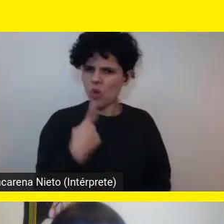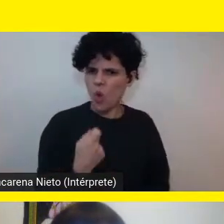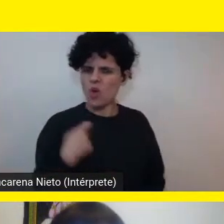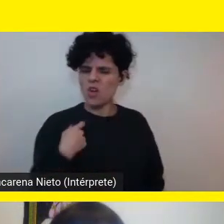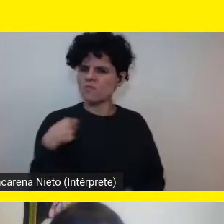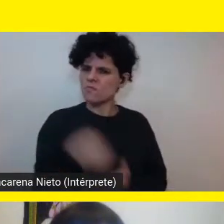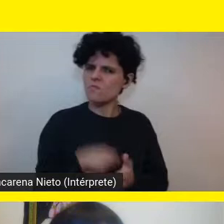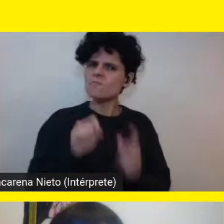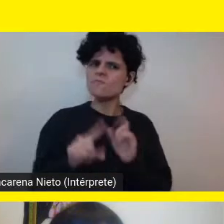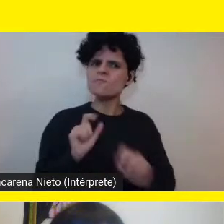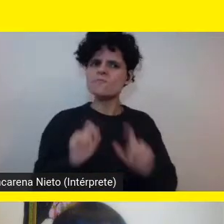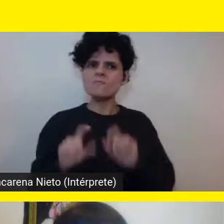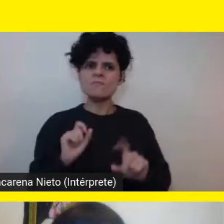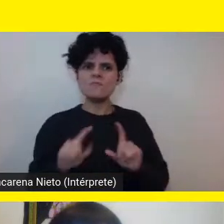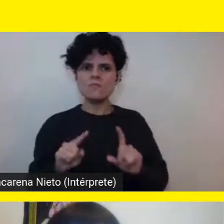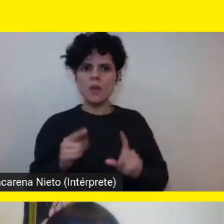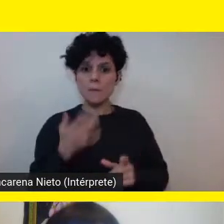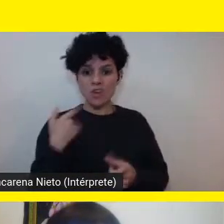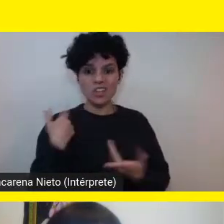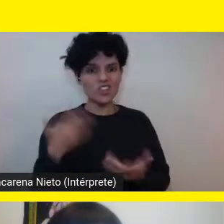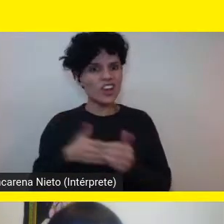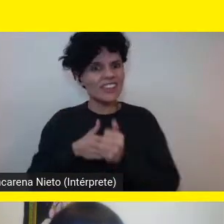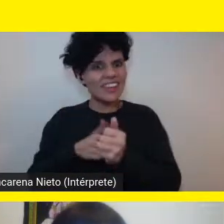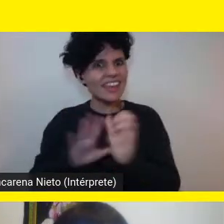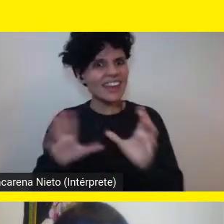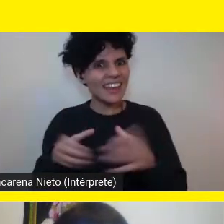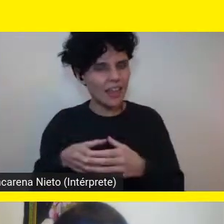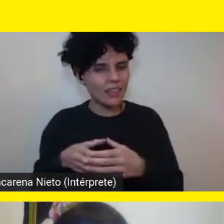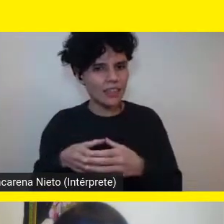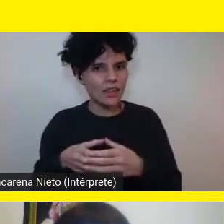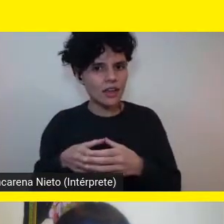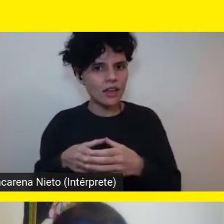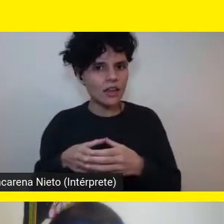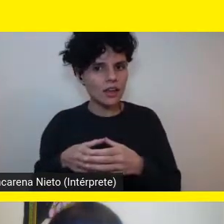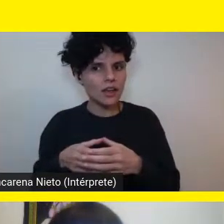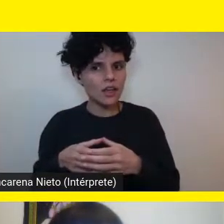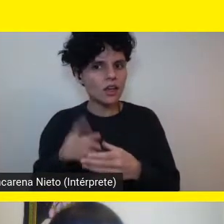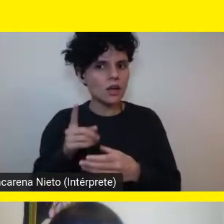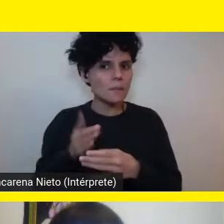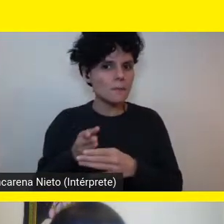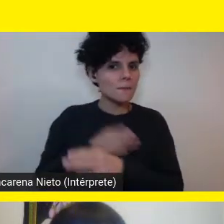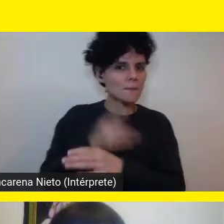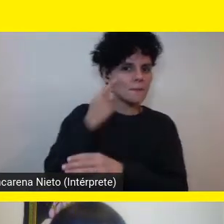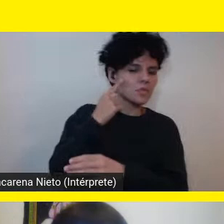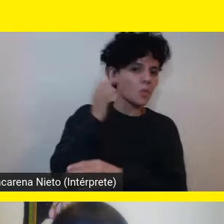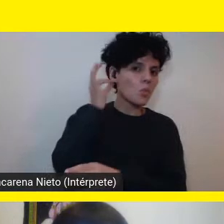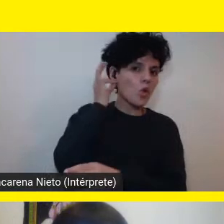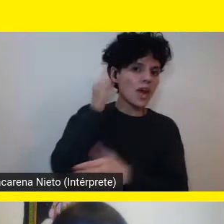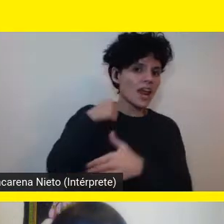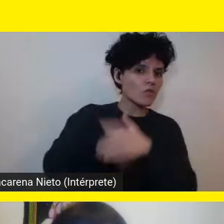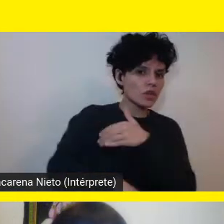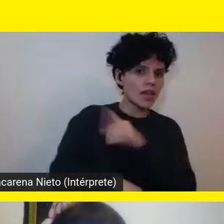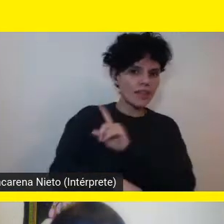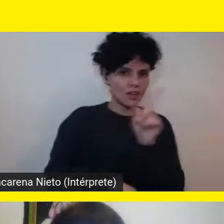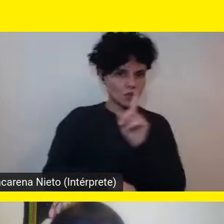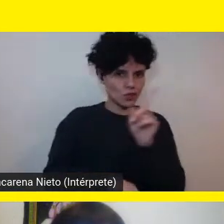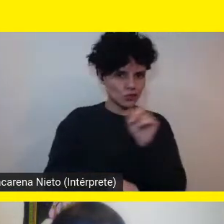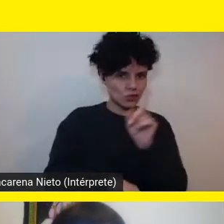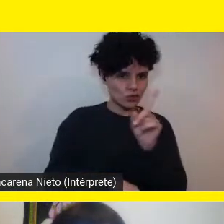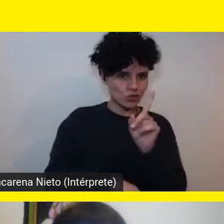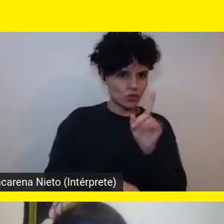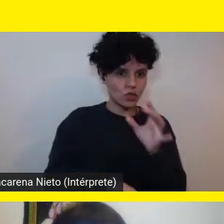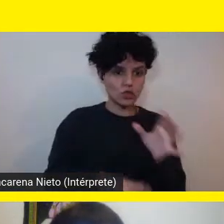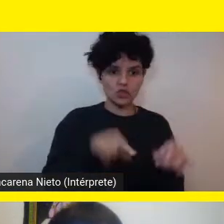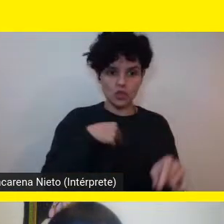de una condición de dirigente y no de mujer abortada. Yo no había dicho una palabra al respecto,